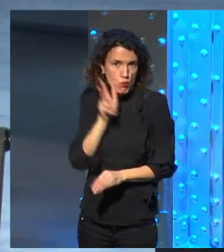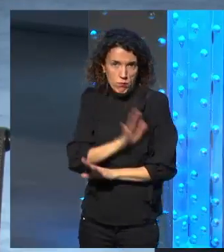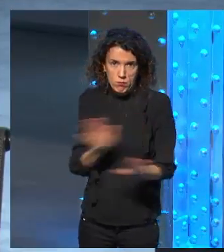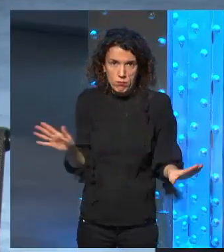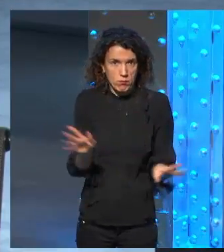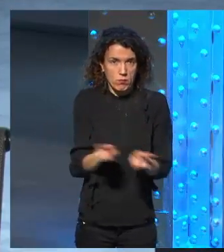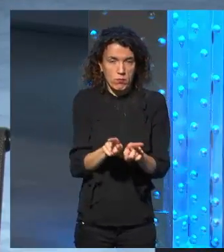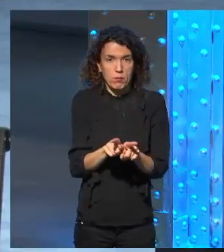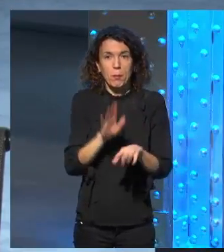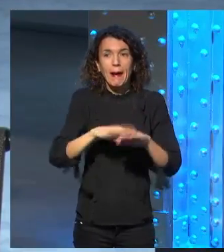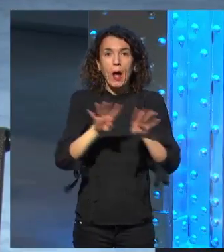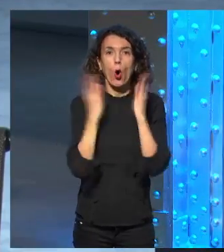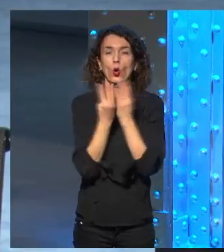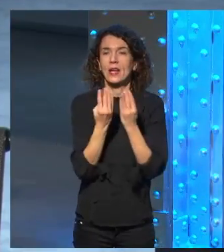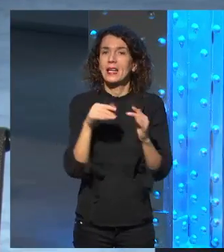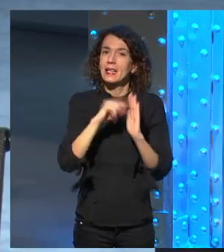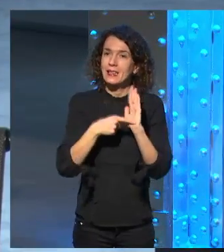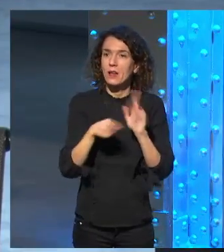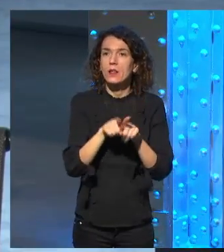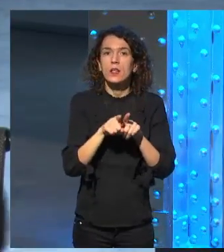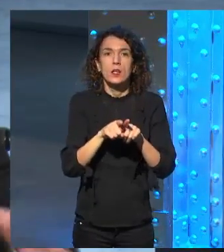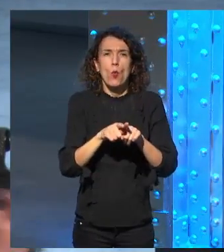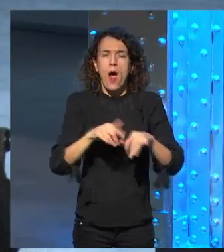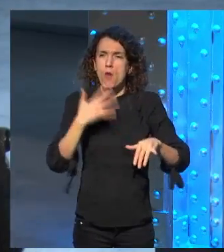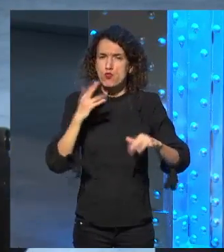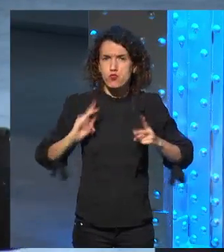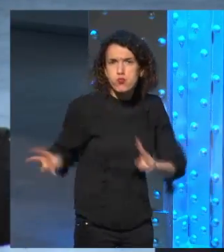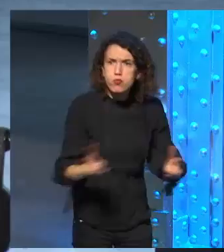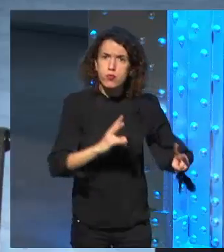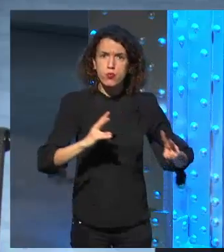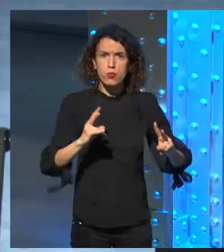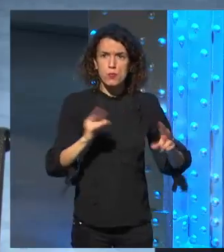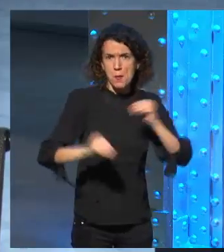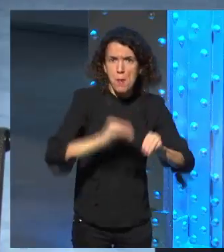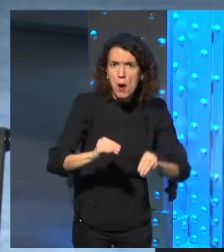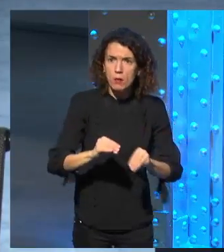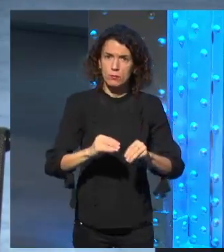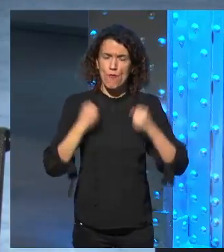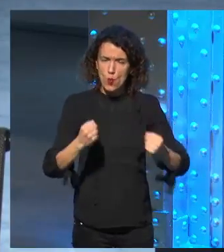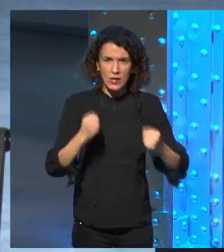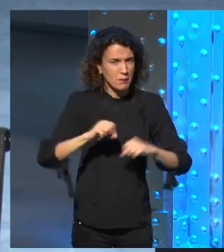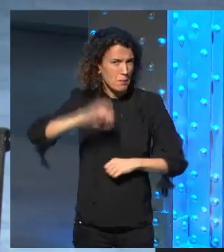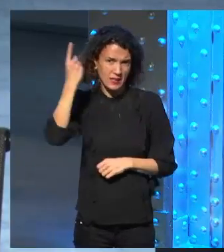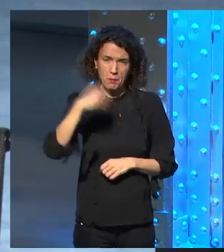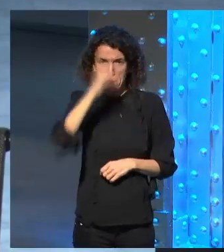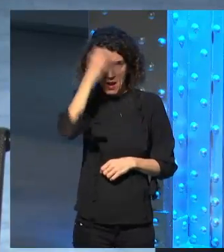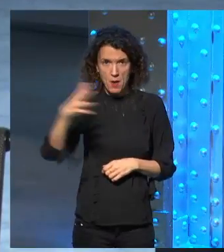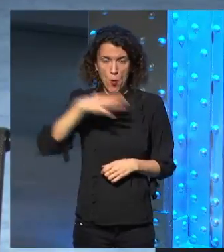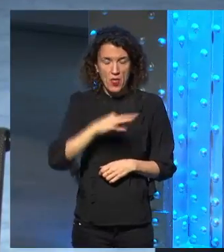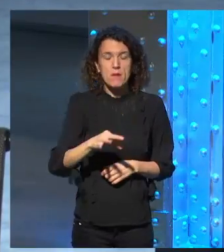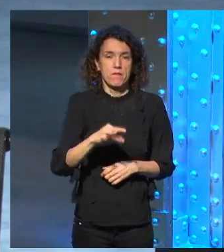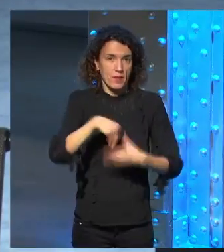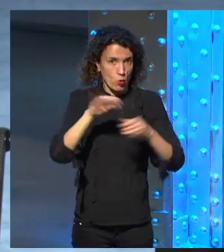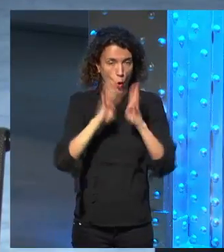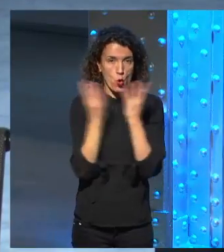y expansivas para la orquesta, es verdaderamente la danza más frenética y potente que uno se puede imaginar para orquesta.